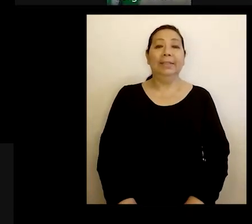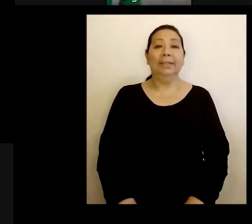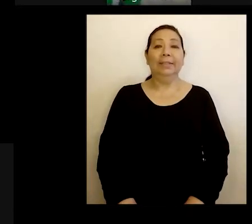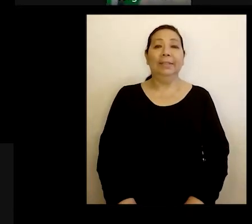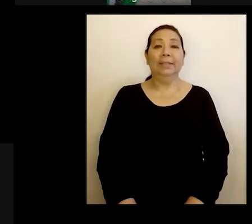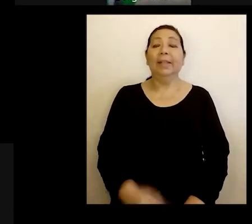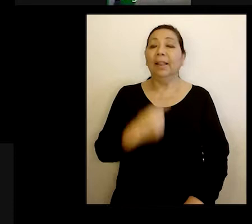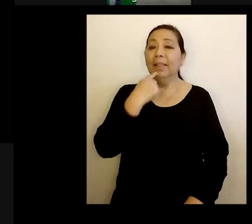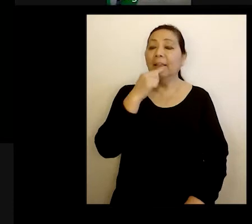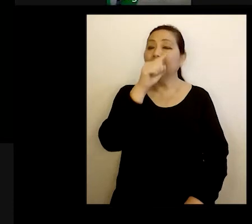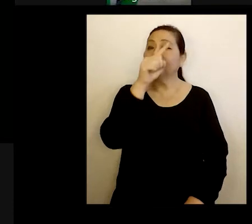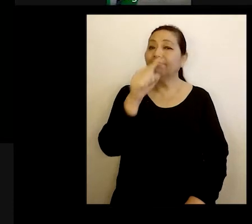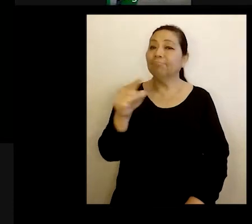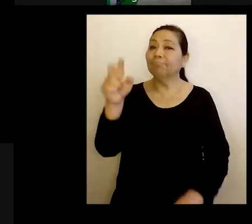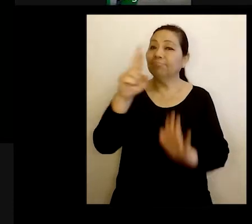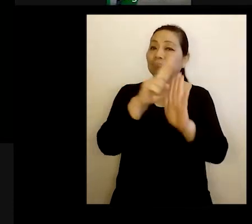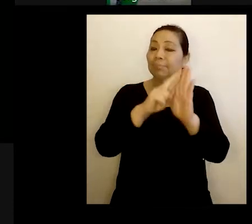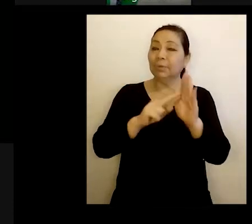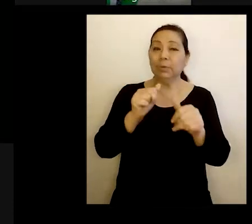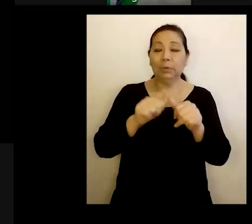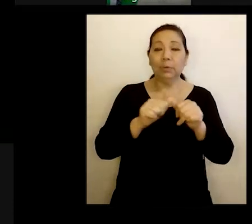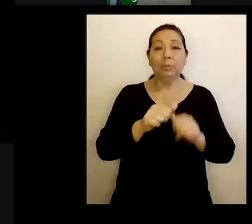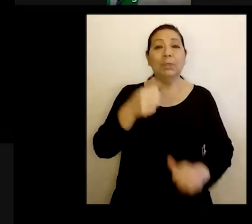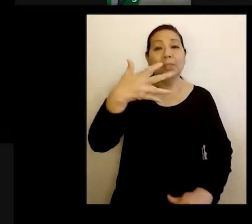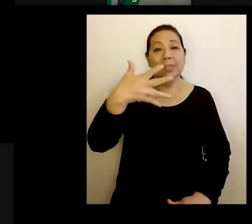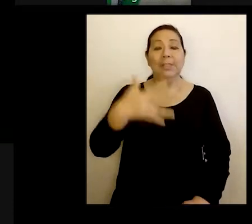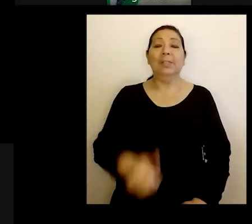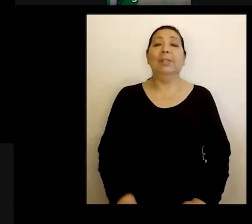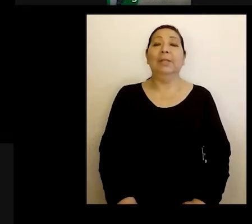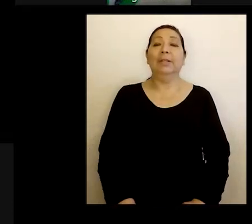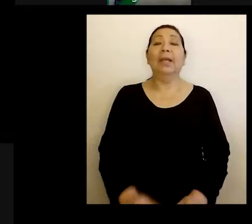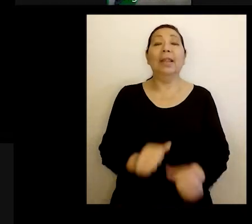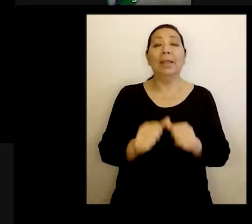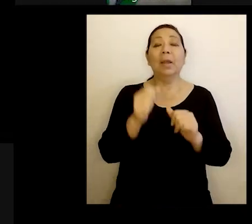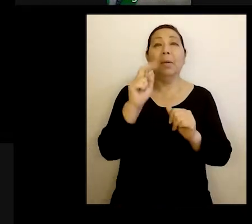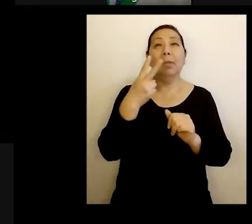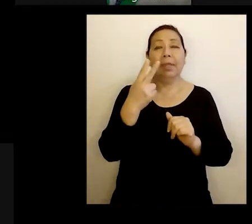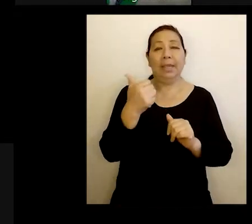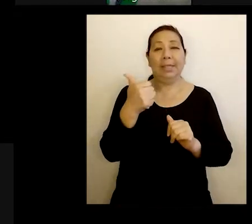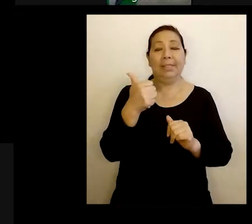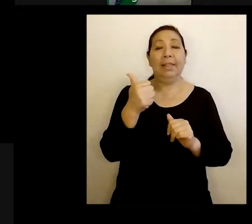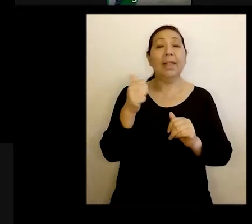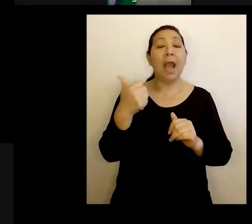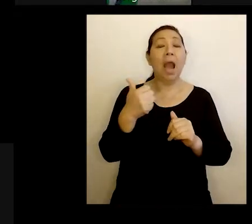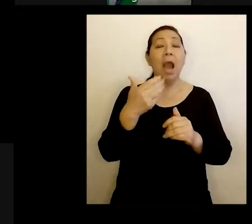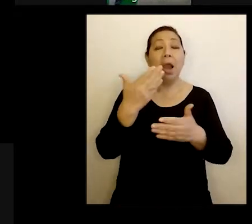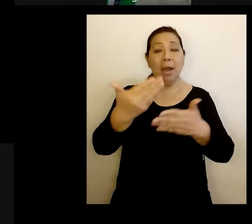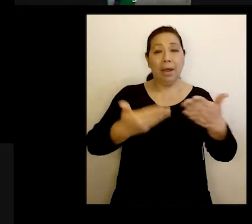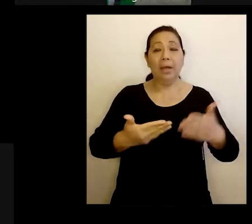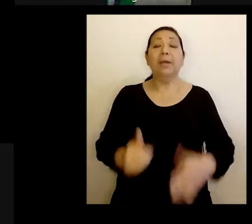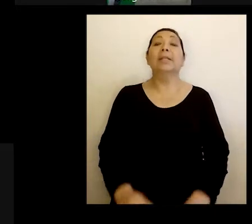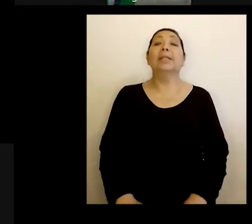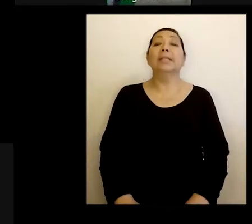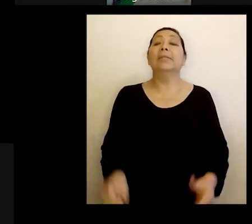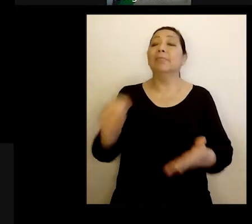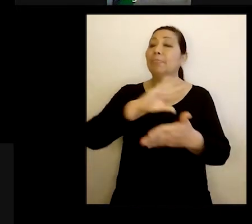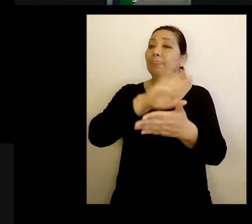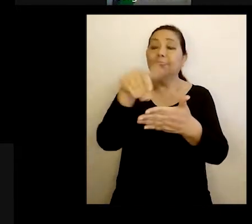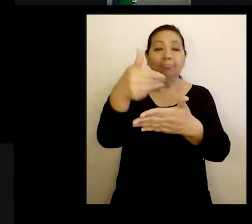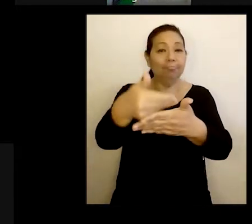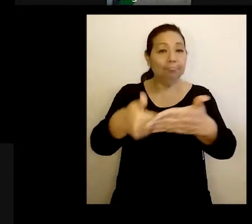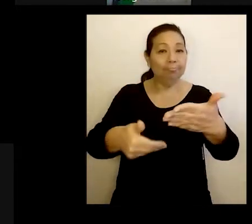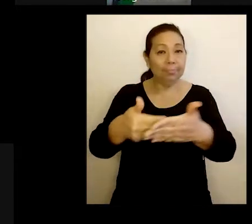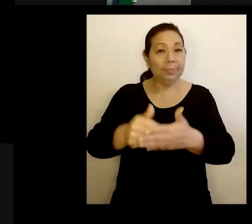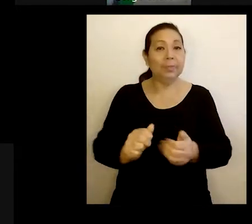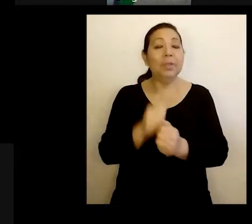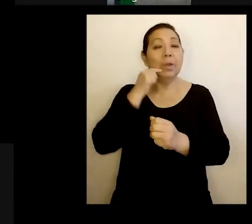que se declare nula la resolución número 5, de fecha 10 de abril del 16, en todos sus extremos, por los